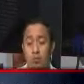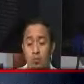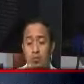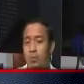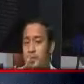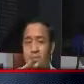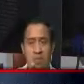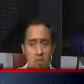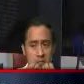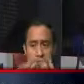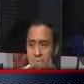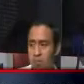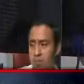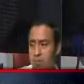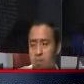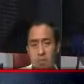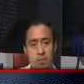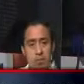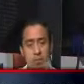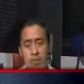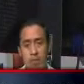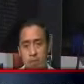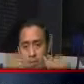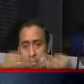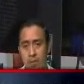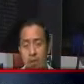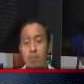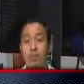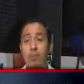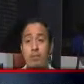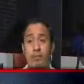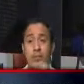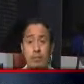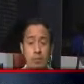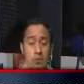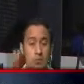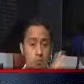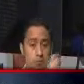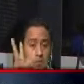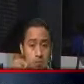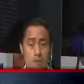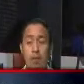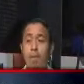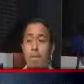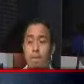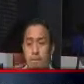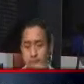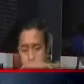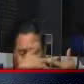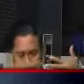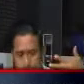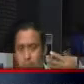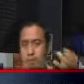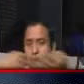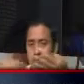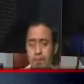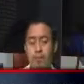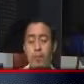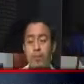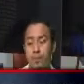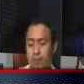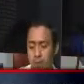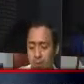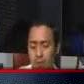reportado al ente regulador sus estados financieros correspondientes al año del 2020, con sus desgloses detallados.